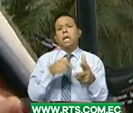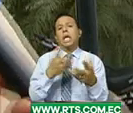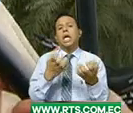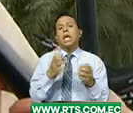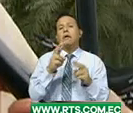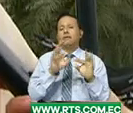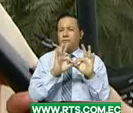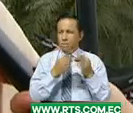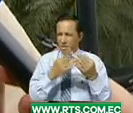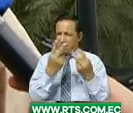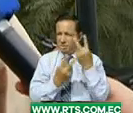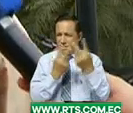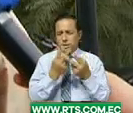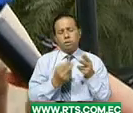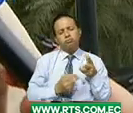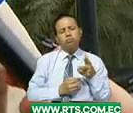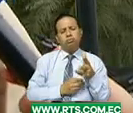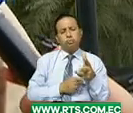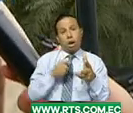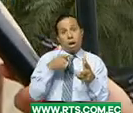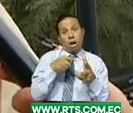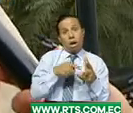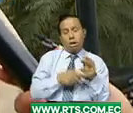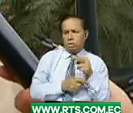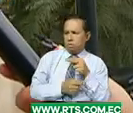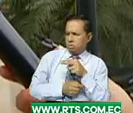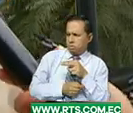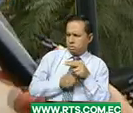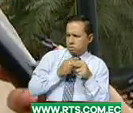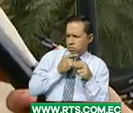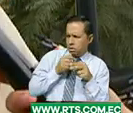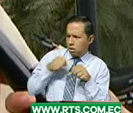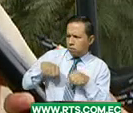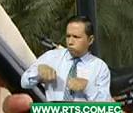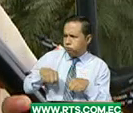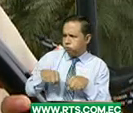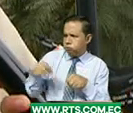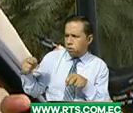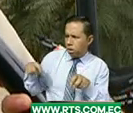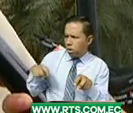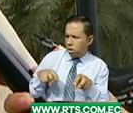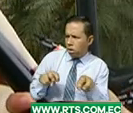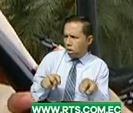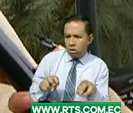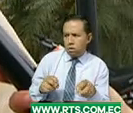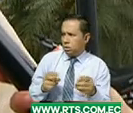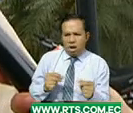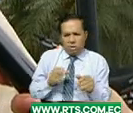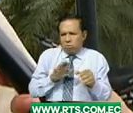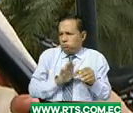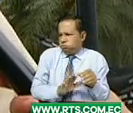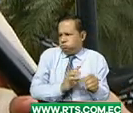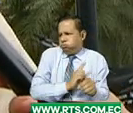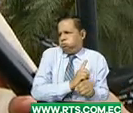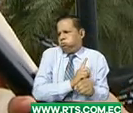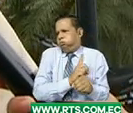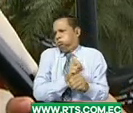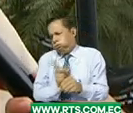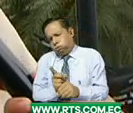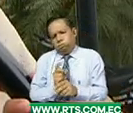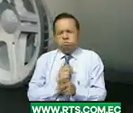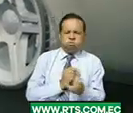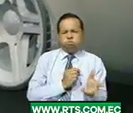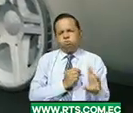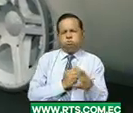familiar. Se percata que le está siguiendo una motocicleta y procede a acelerar. Al momento de llegar a la altura del sector de Estrella de